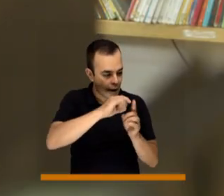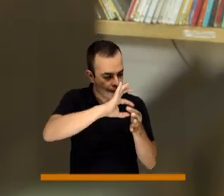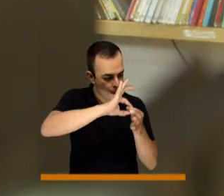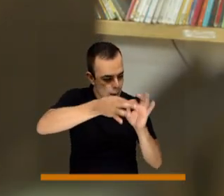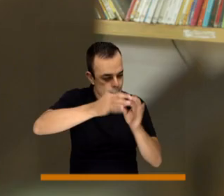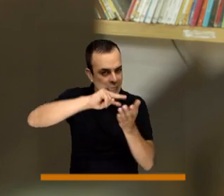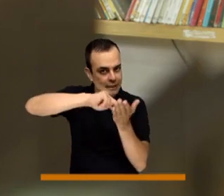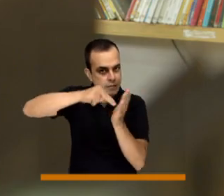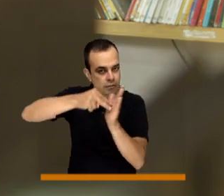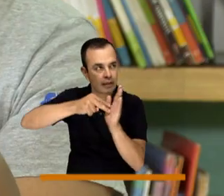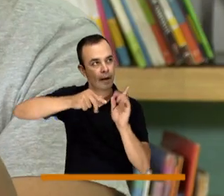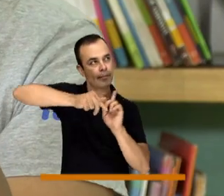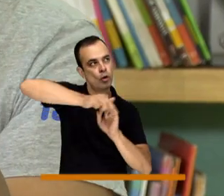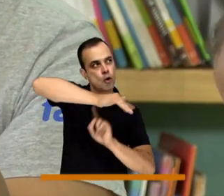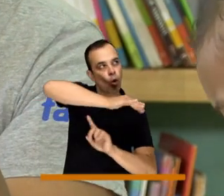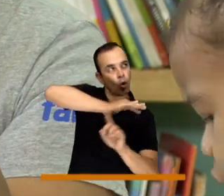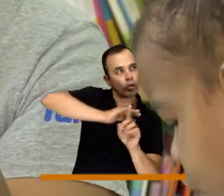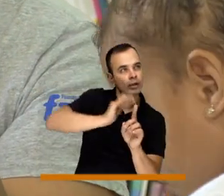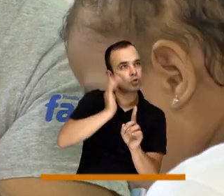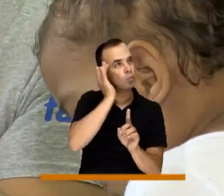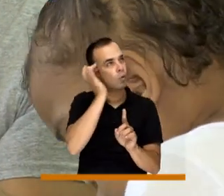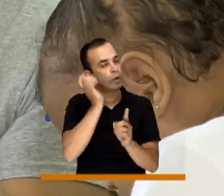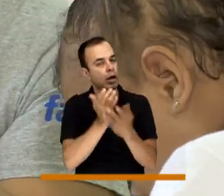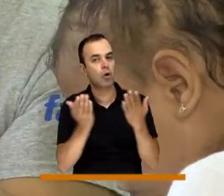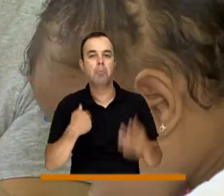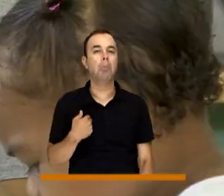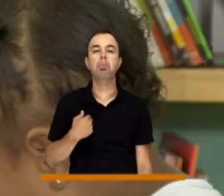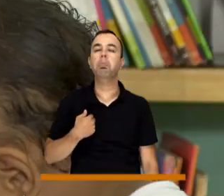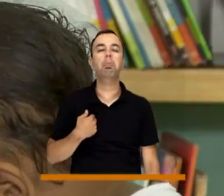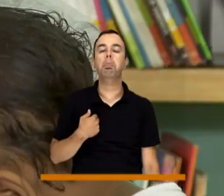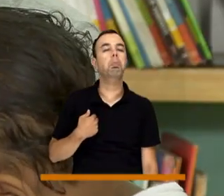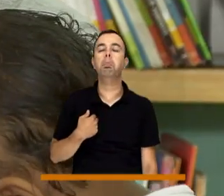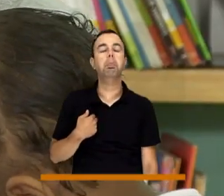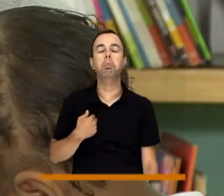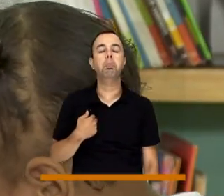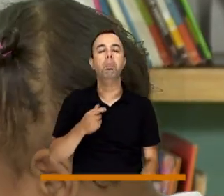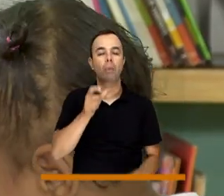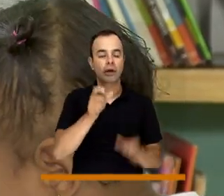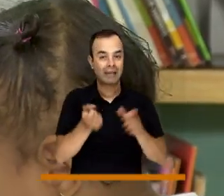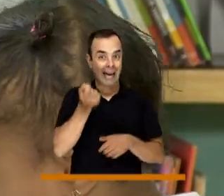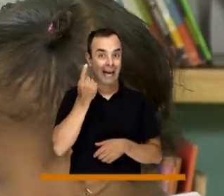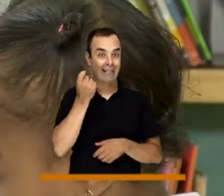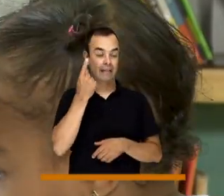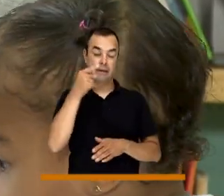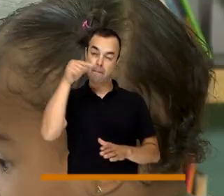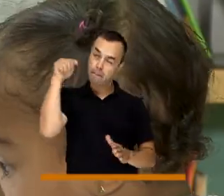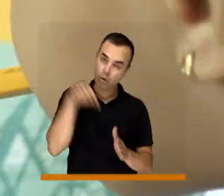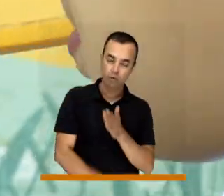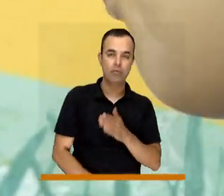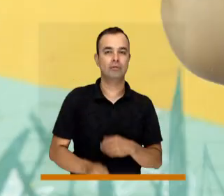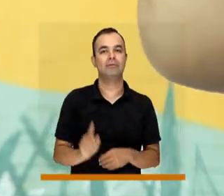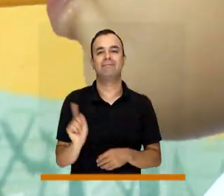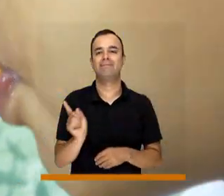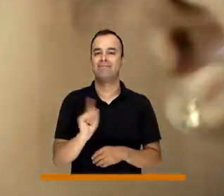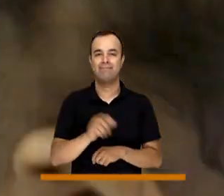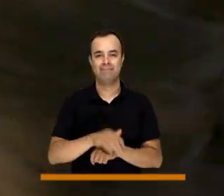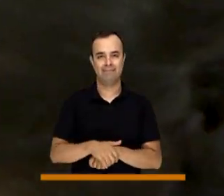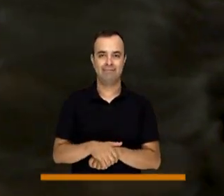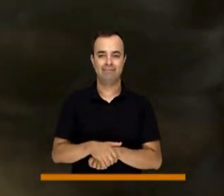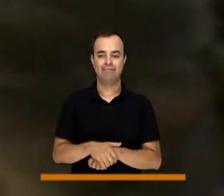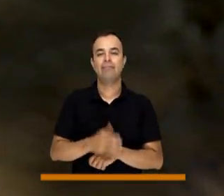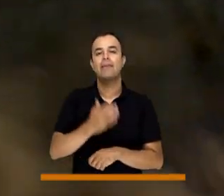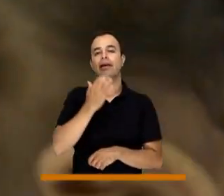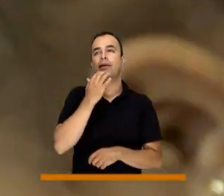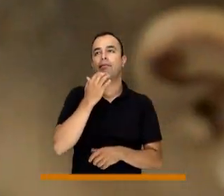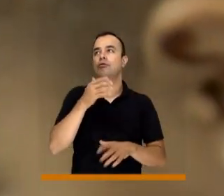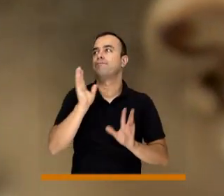de contextualizar lo que estamos leyendo y menos de tener una opinión propia frente a lo que leemos. Entonces, un chico que